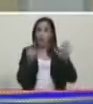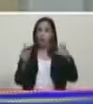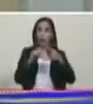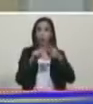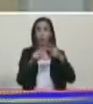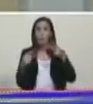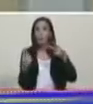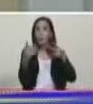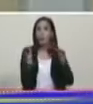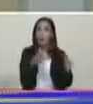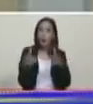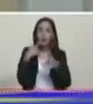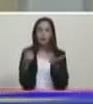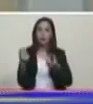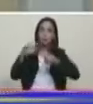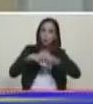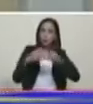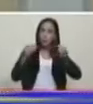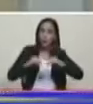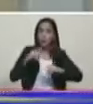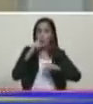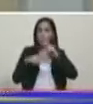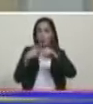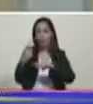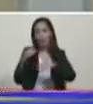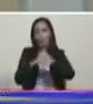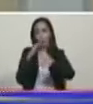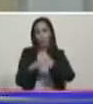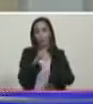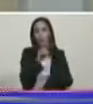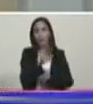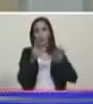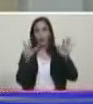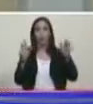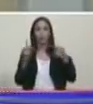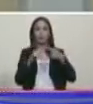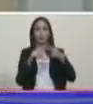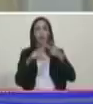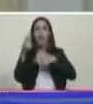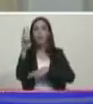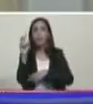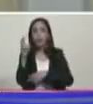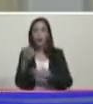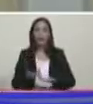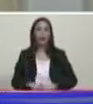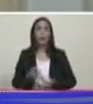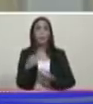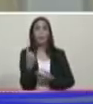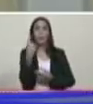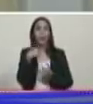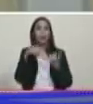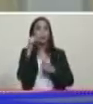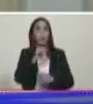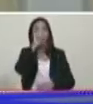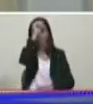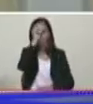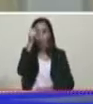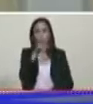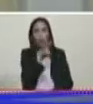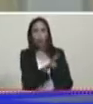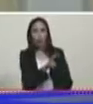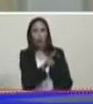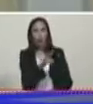pueblo venezolano. Mañana jueves 28, viernes primero, sábado 2, domingo 3, lunes 4 y martes 5, 6